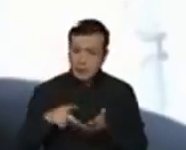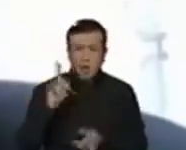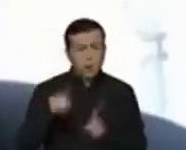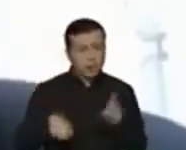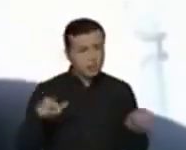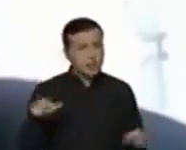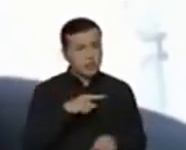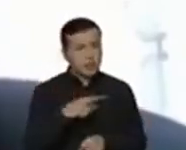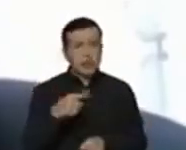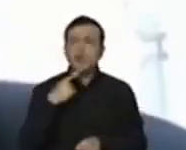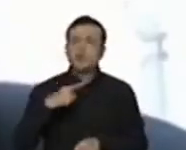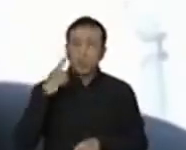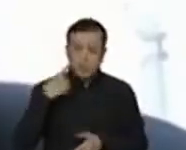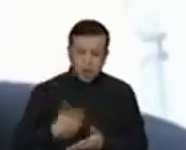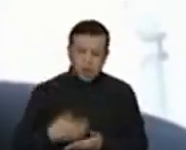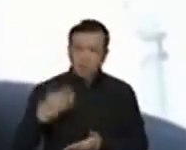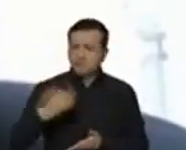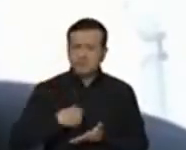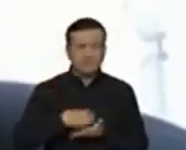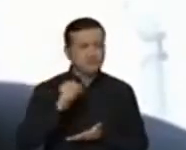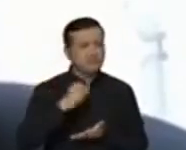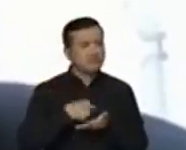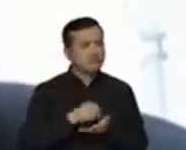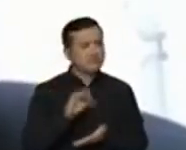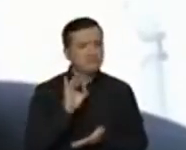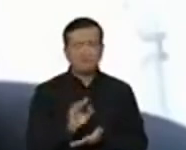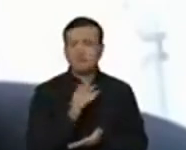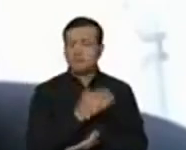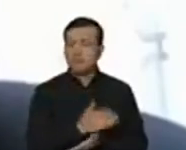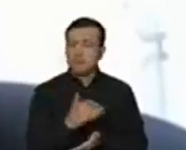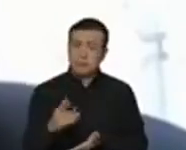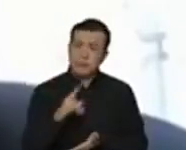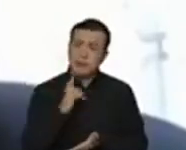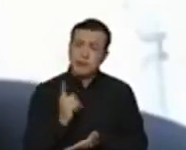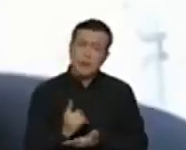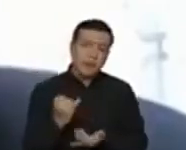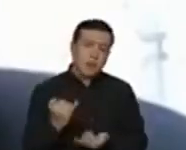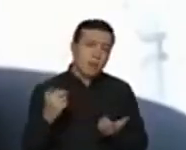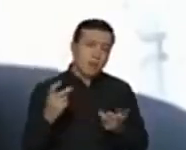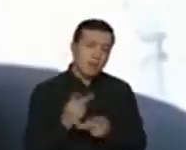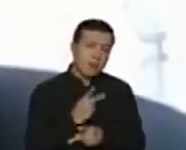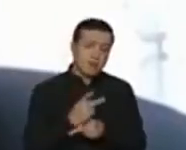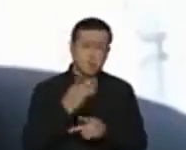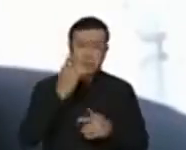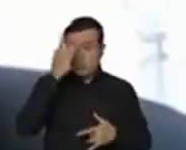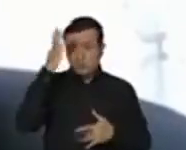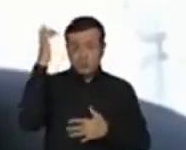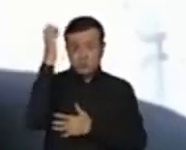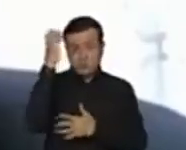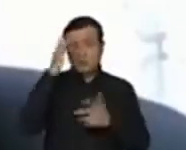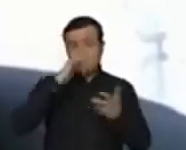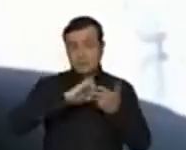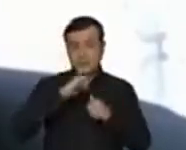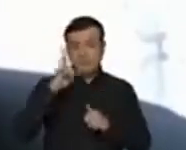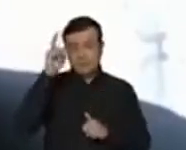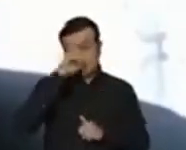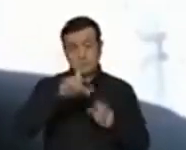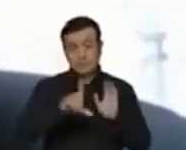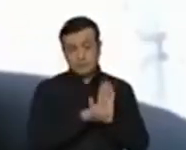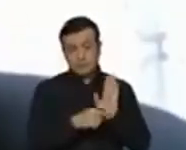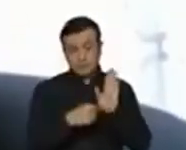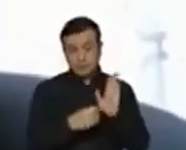clientes probados nuestros con buena calificación, que obviamente, pues repito, por el tema de la pandemia y por un tema de resolución por ley, pues